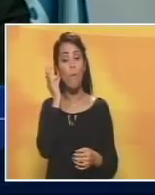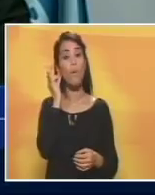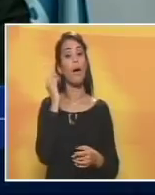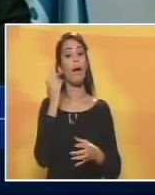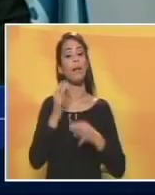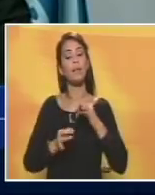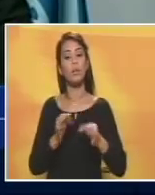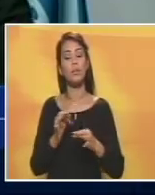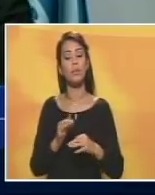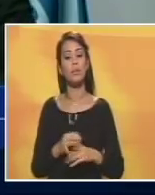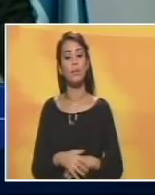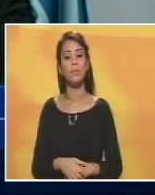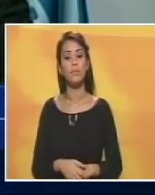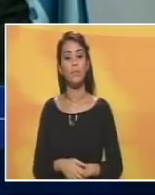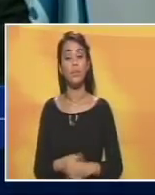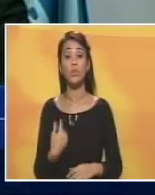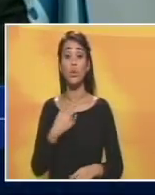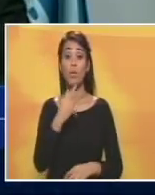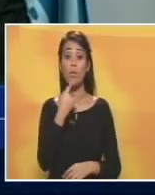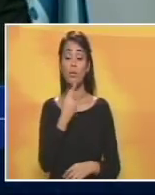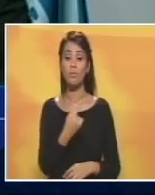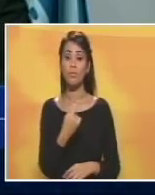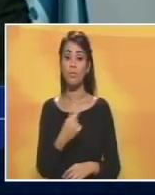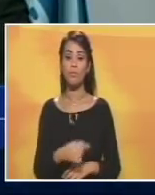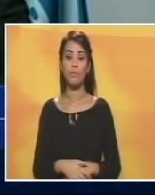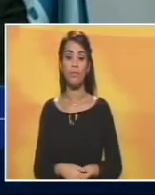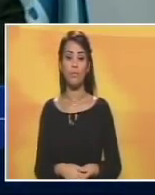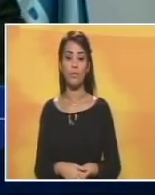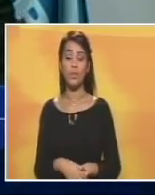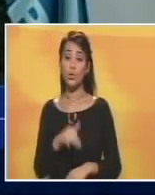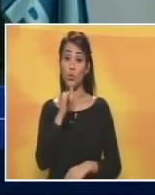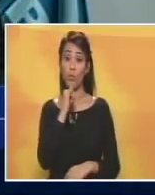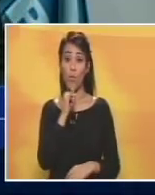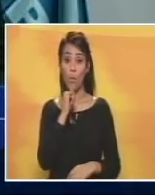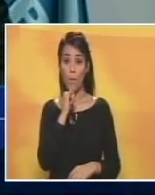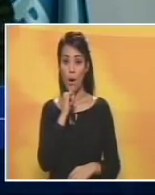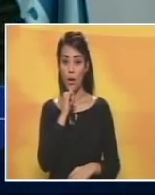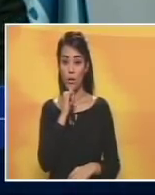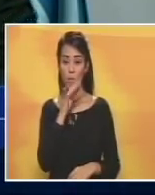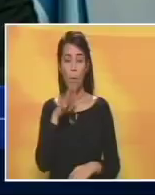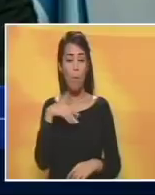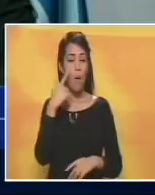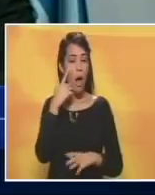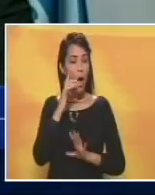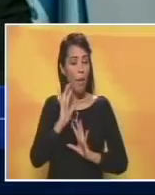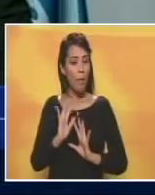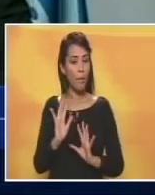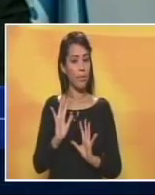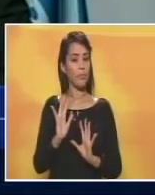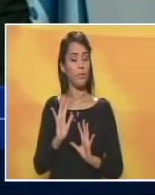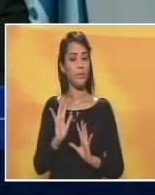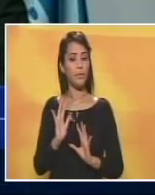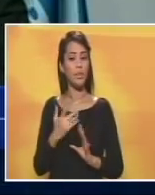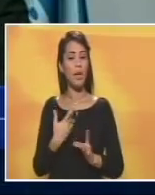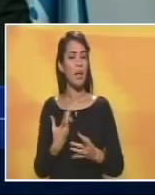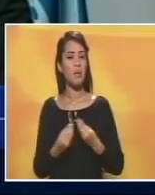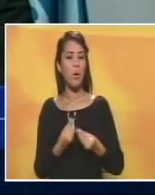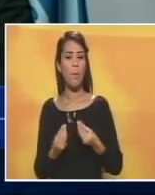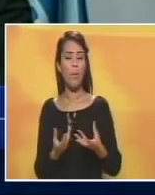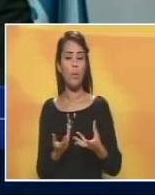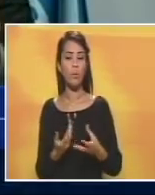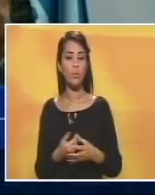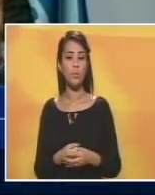Penal Internacional, debo decir que su información pudiera parecer no solo sesgada, sino